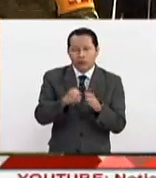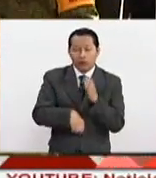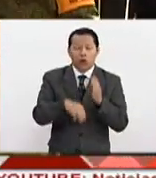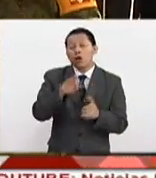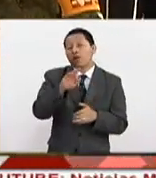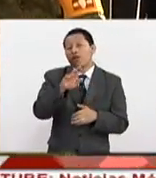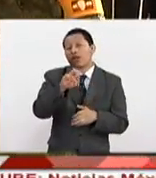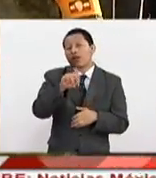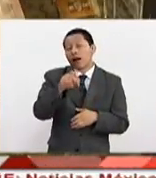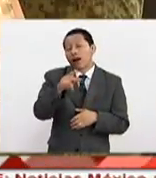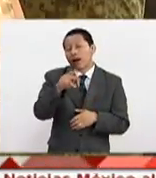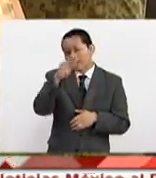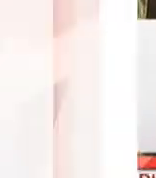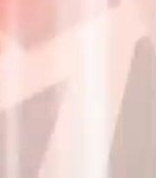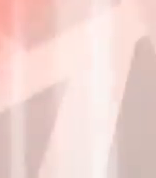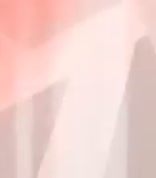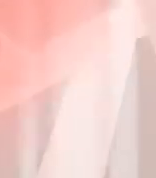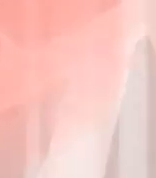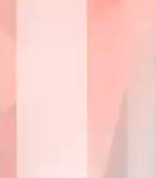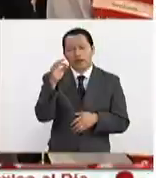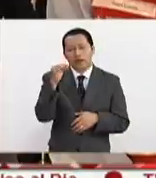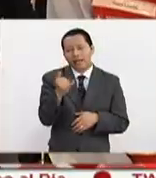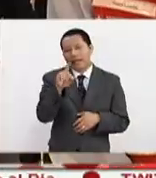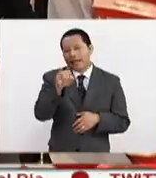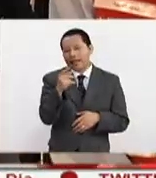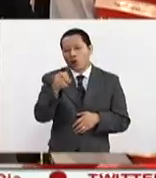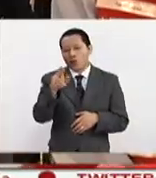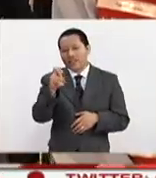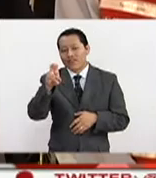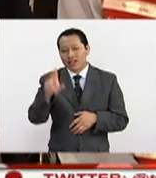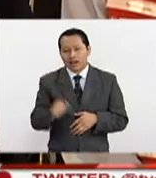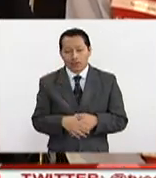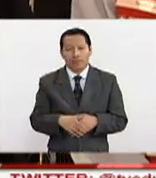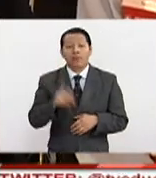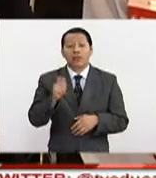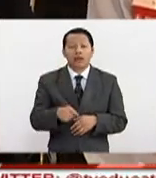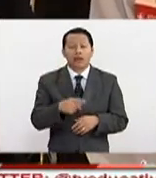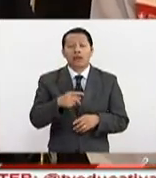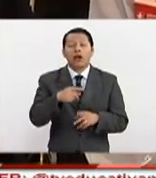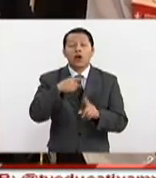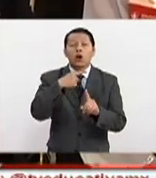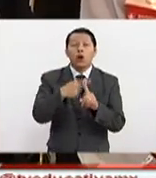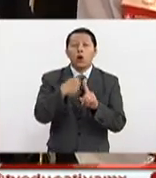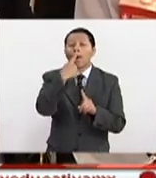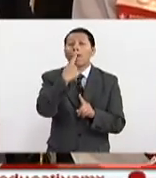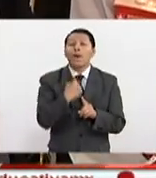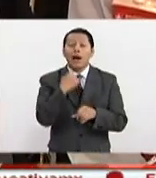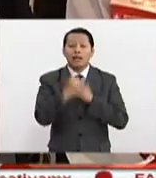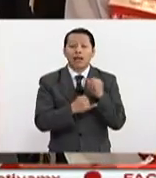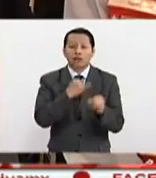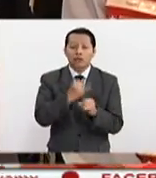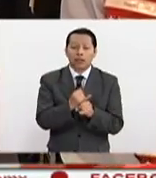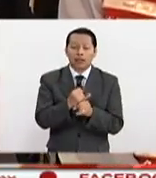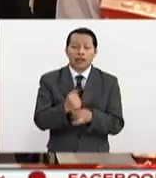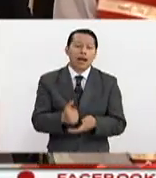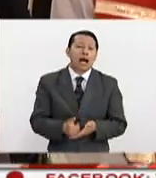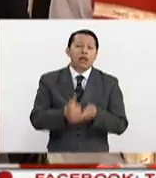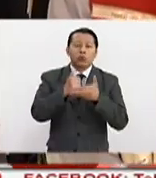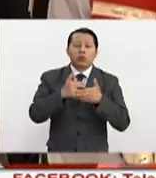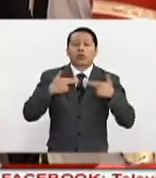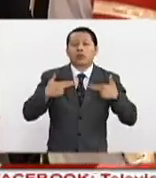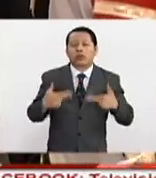Kahlo y Diego Rivera. Desde la fundación de la Cruz Roja Internacional, la ayuda